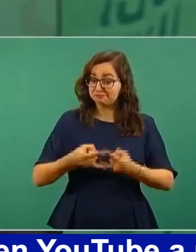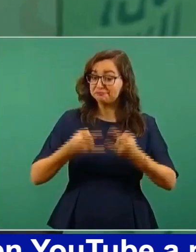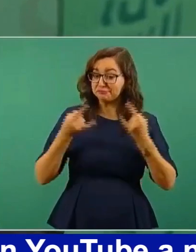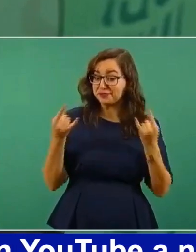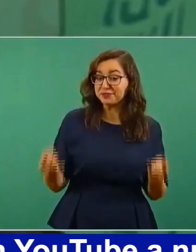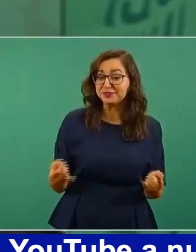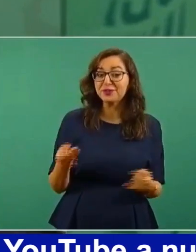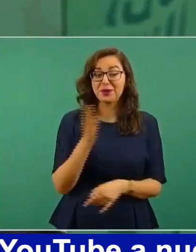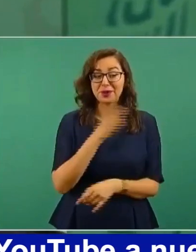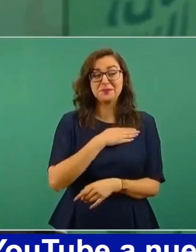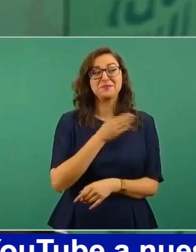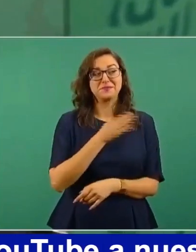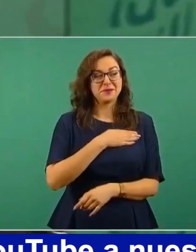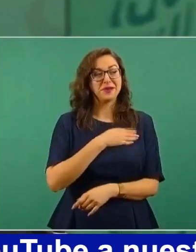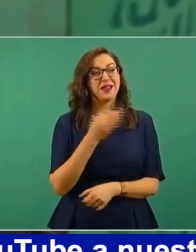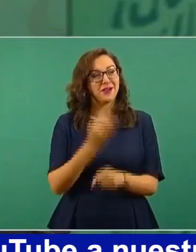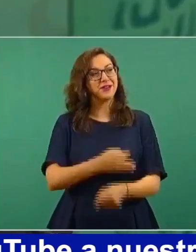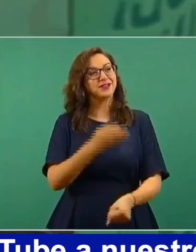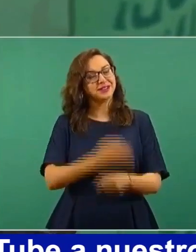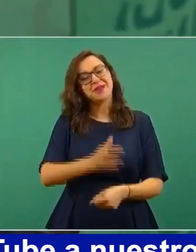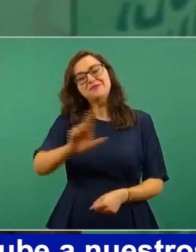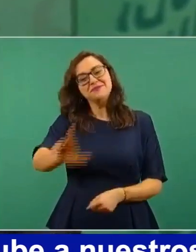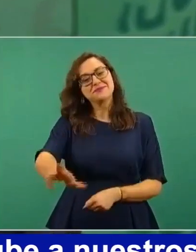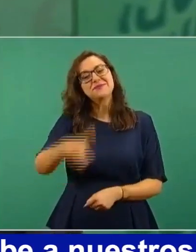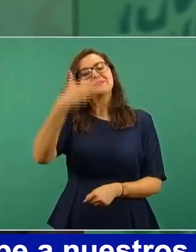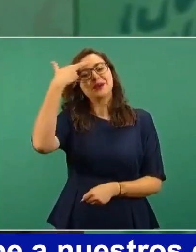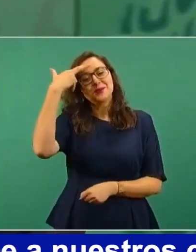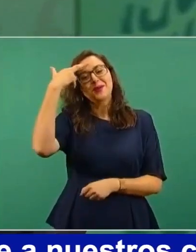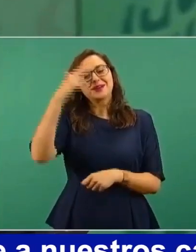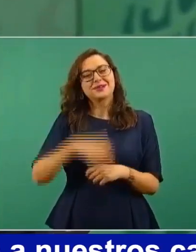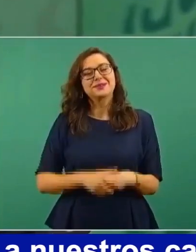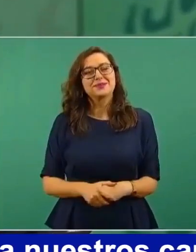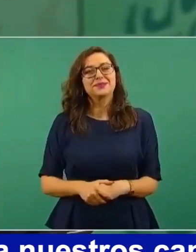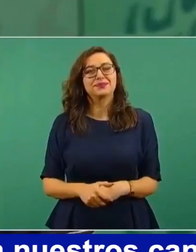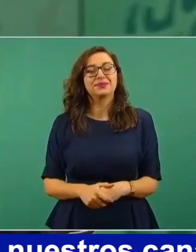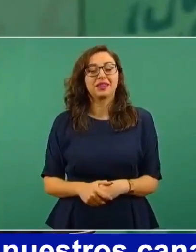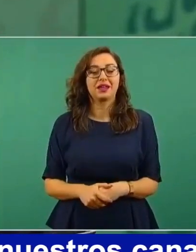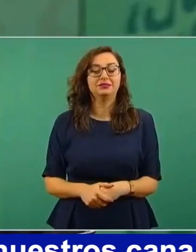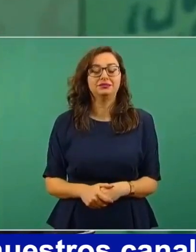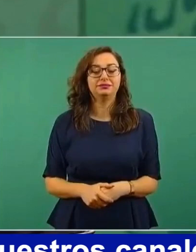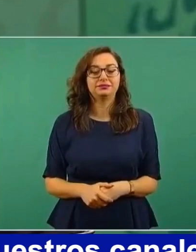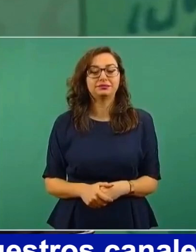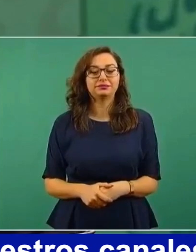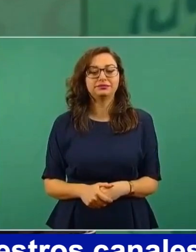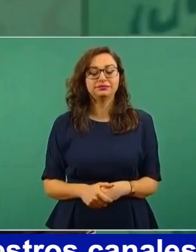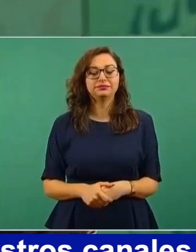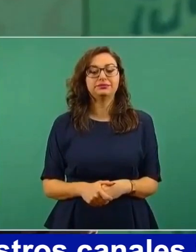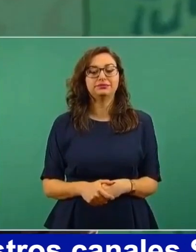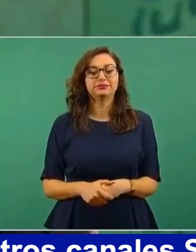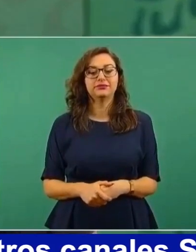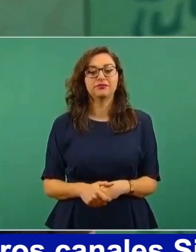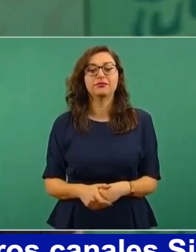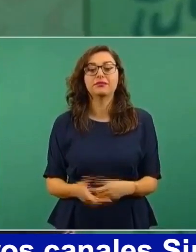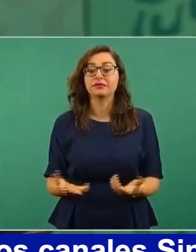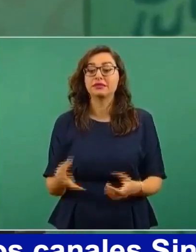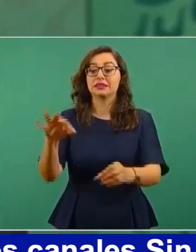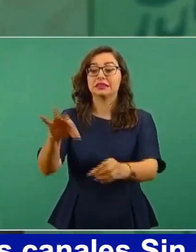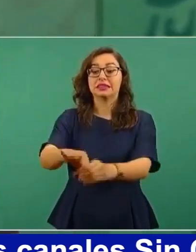que la voy a recordar. Como una semana antes de la elección, me